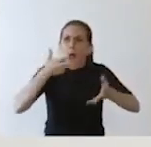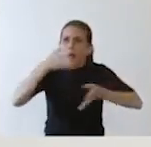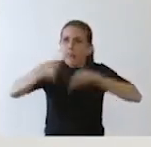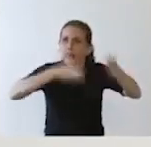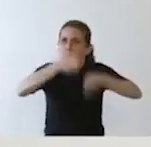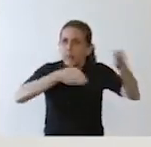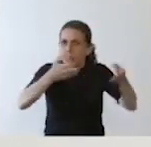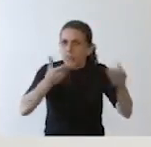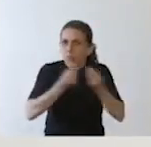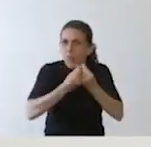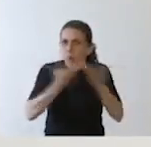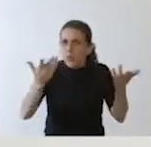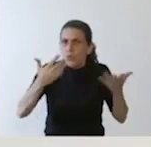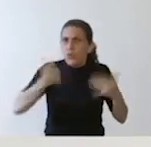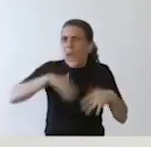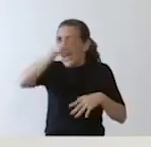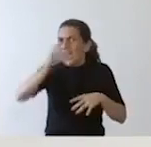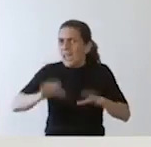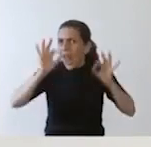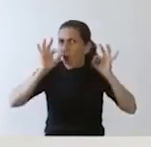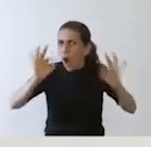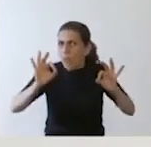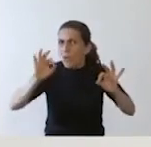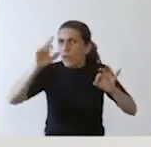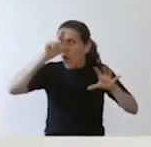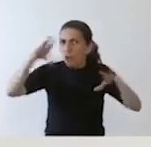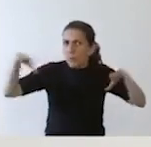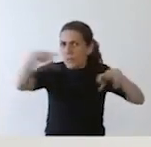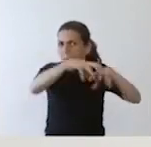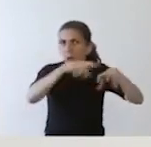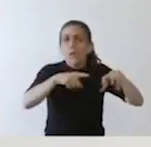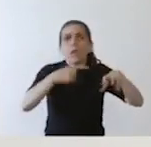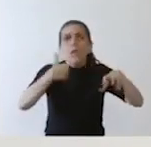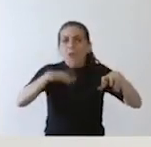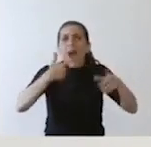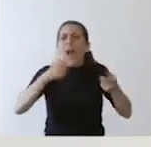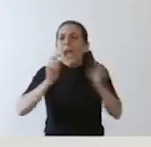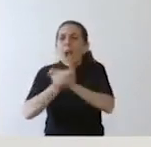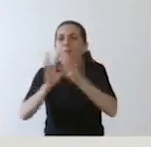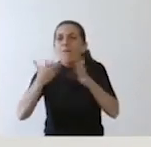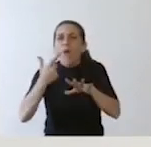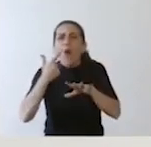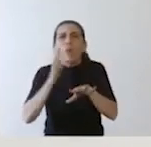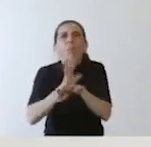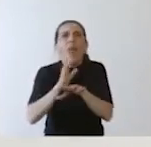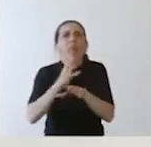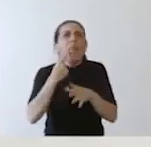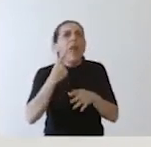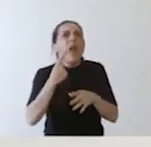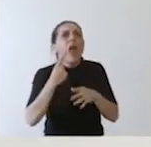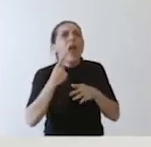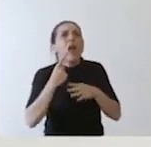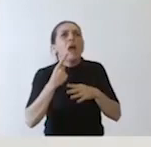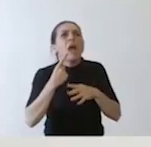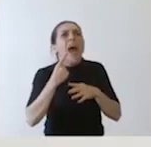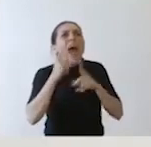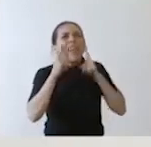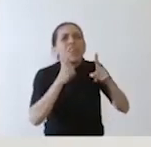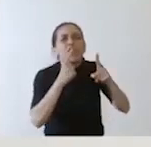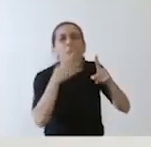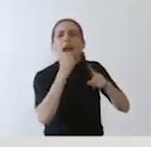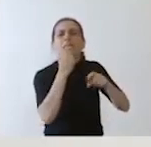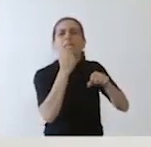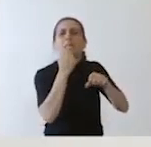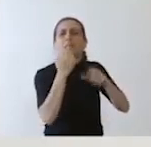establecimientos a nivel nacional. En ese contexto, ¿se va a cambiar a un mecanismo de prioridad de atención? ¿Se va a alentar